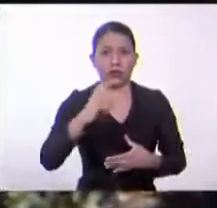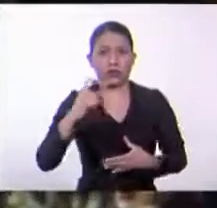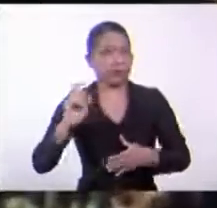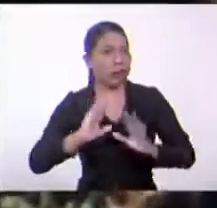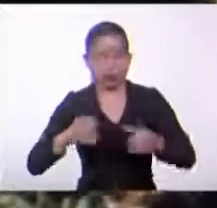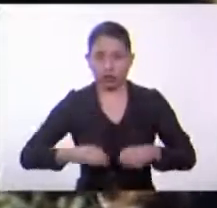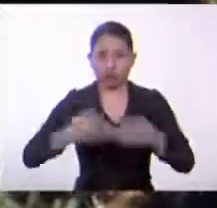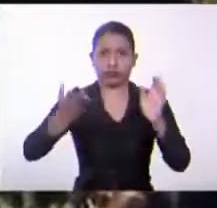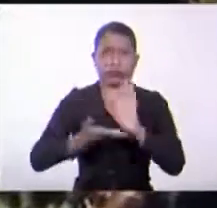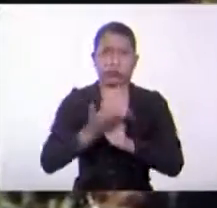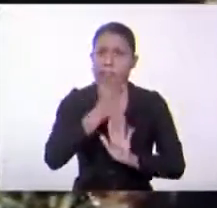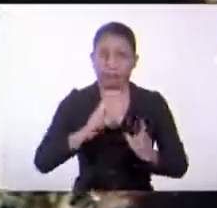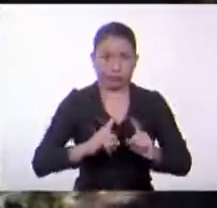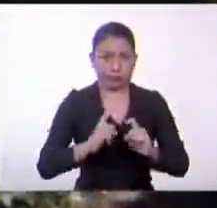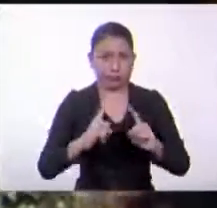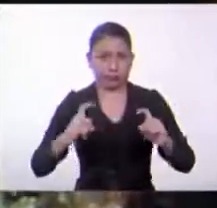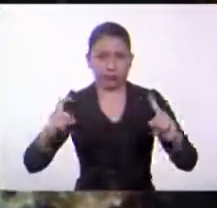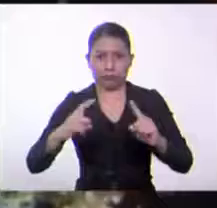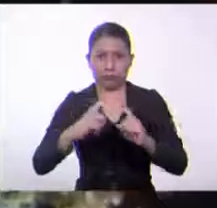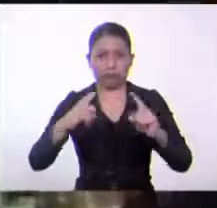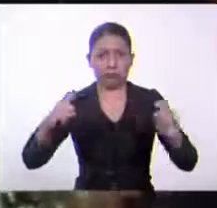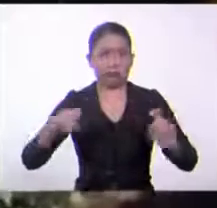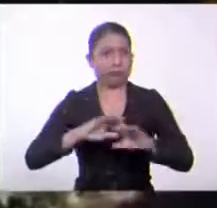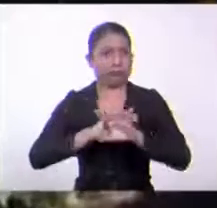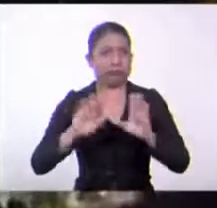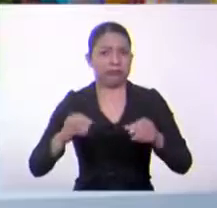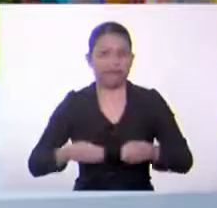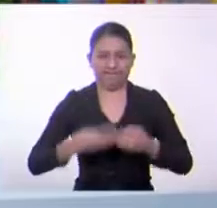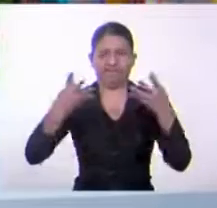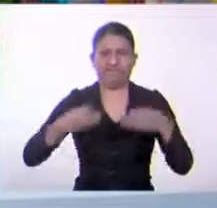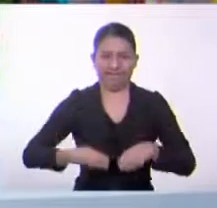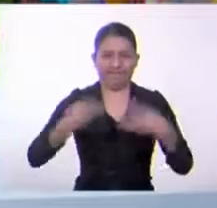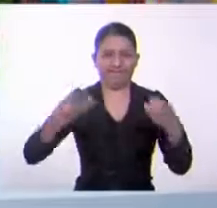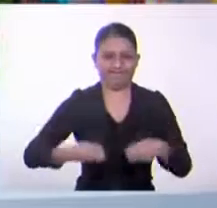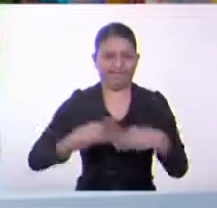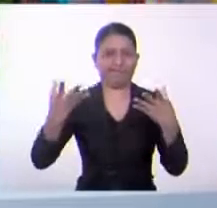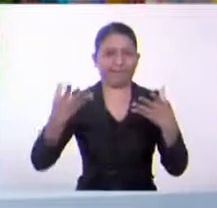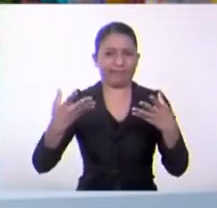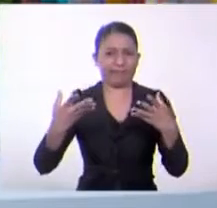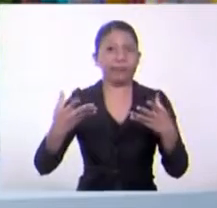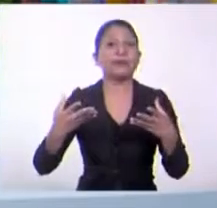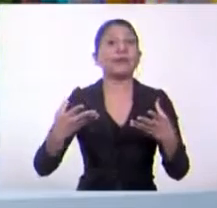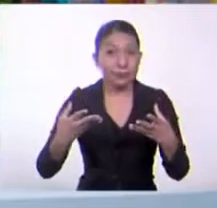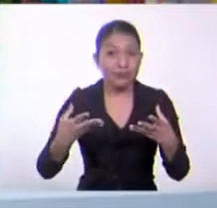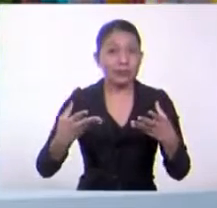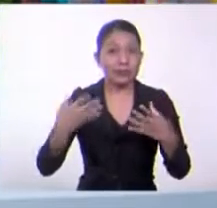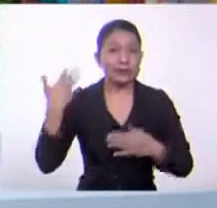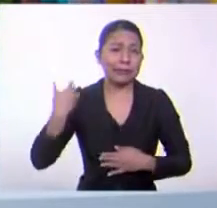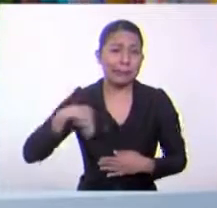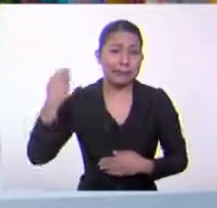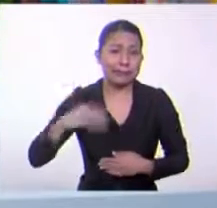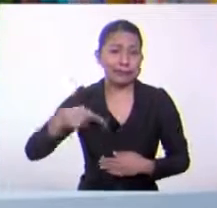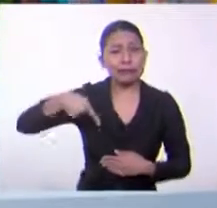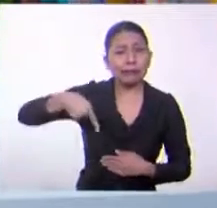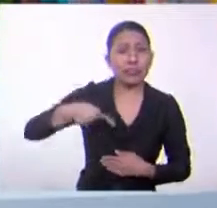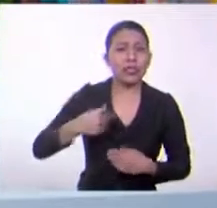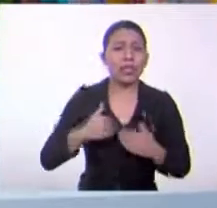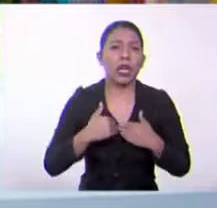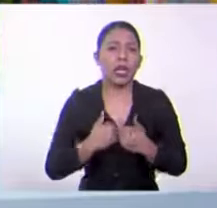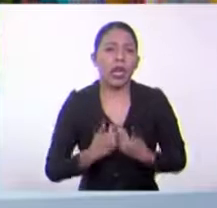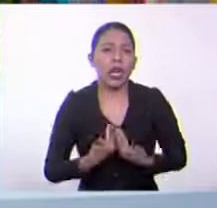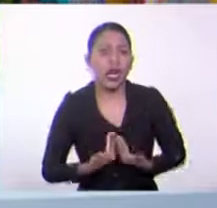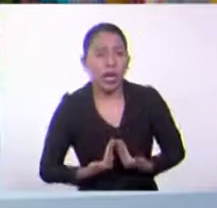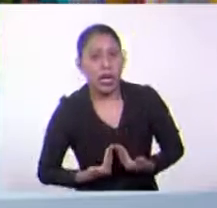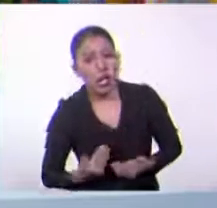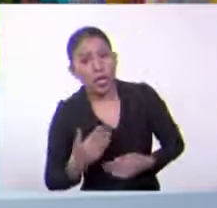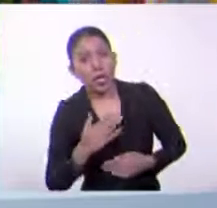ya desarrolladas mediante contracciones. Esto hace que el pobre padre termine muy cansado y